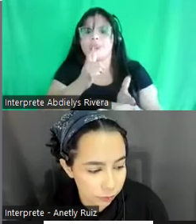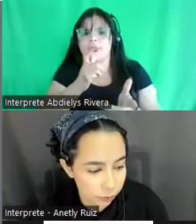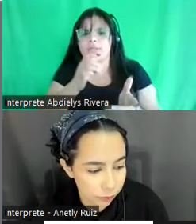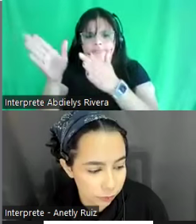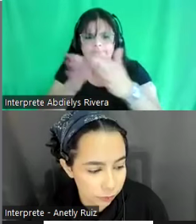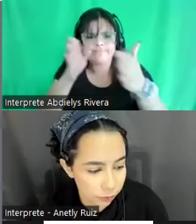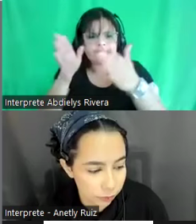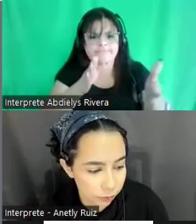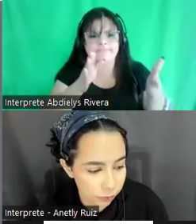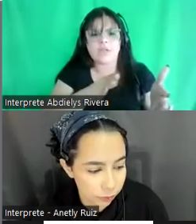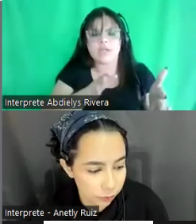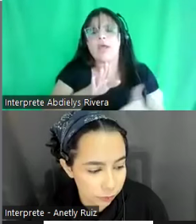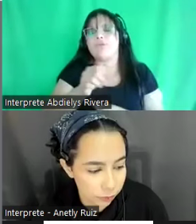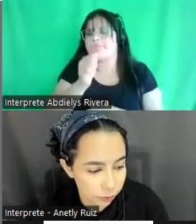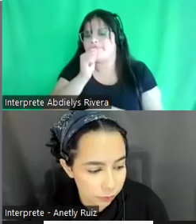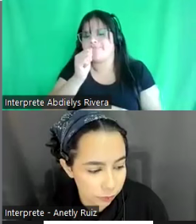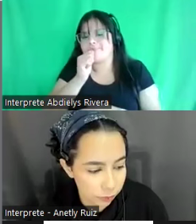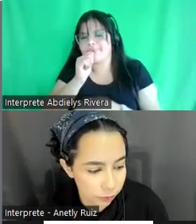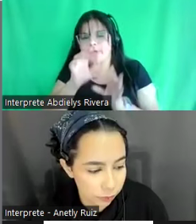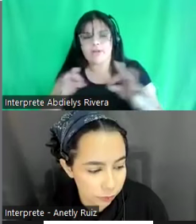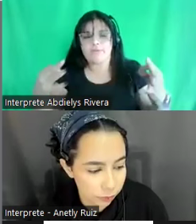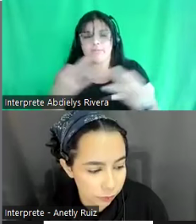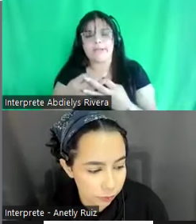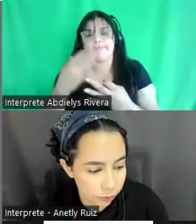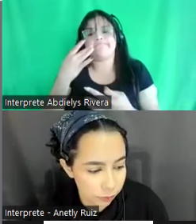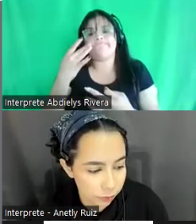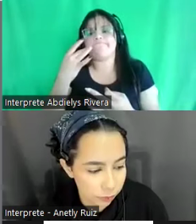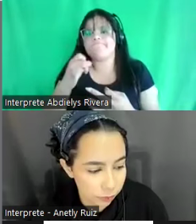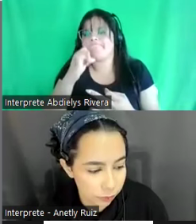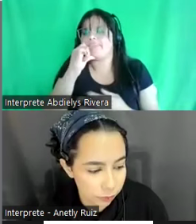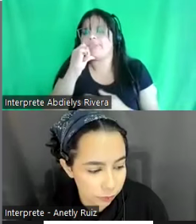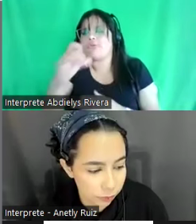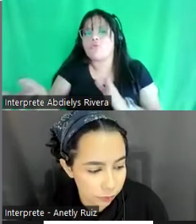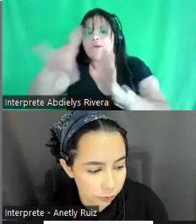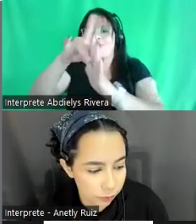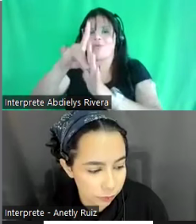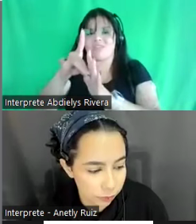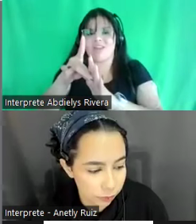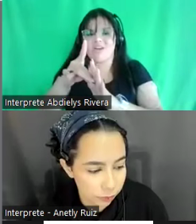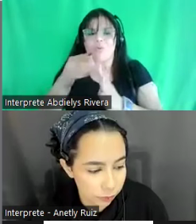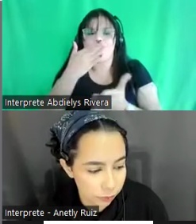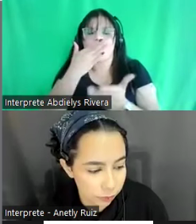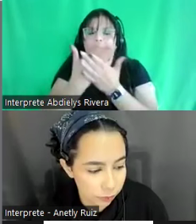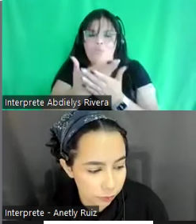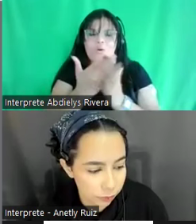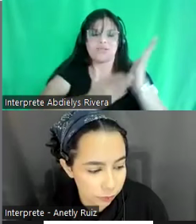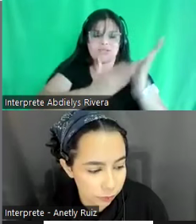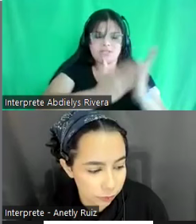no conseguir servicios integrados para su evaluación y tratamiento adecuado con prontitud.